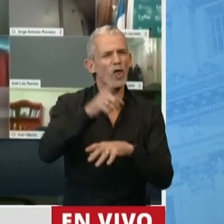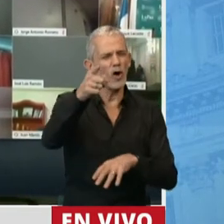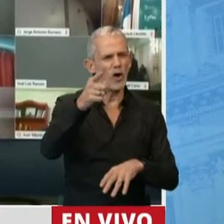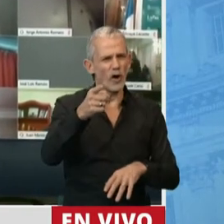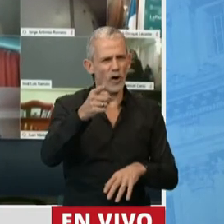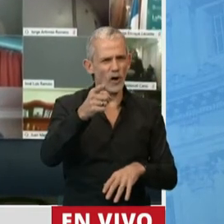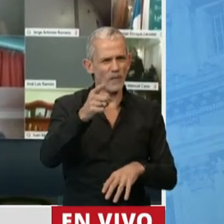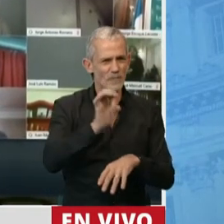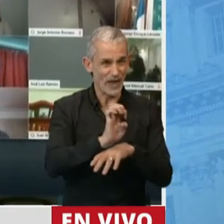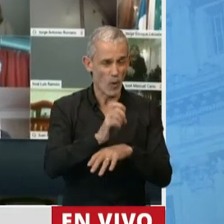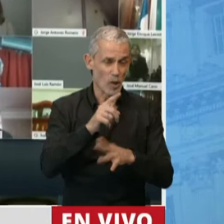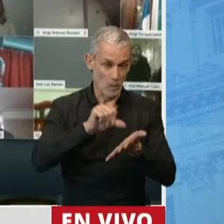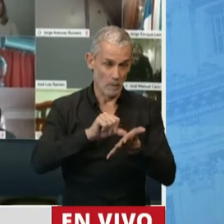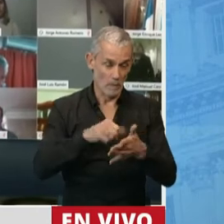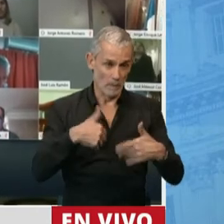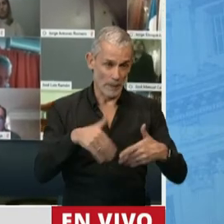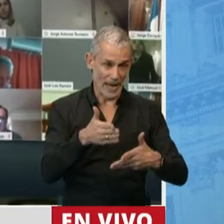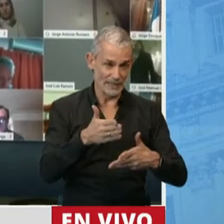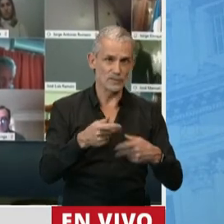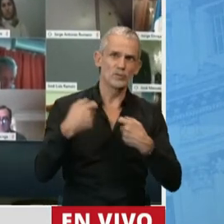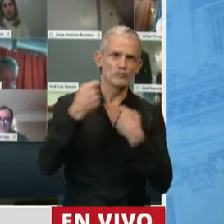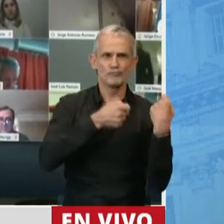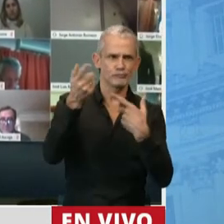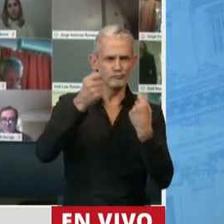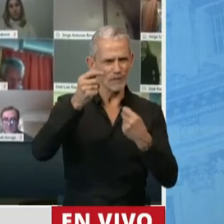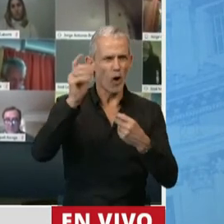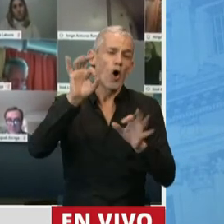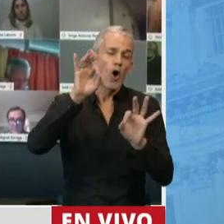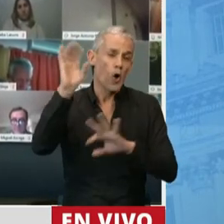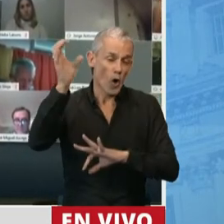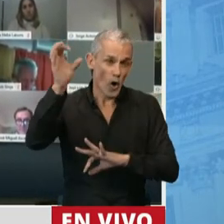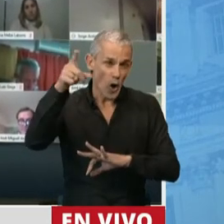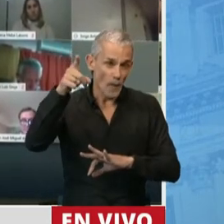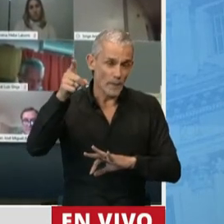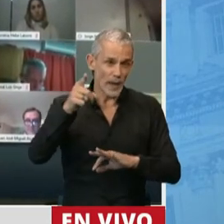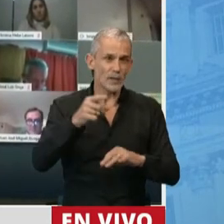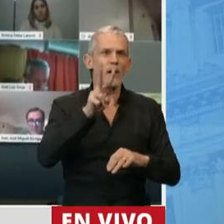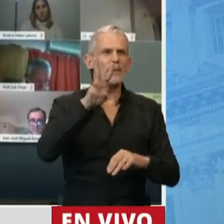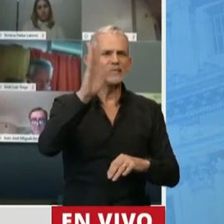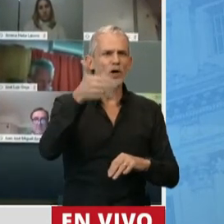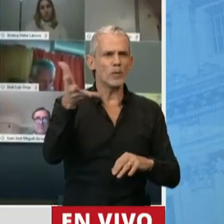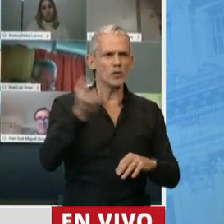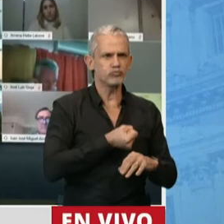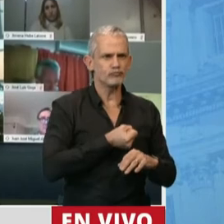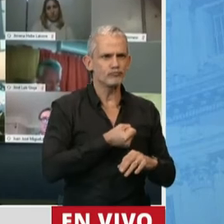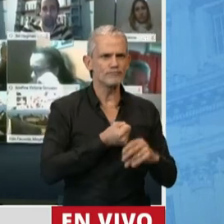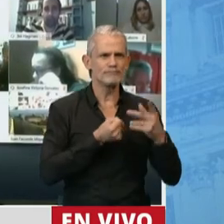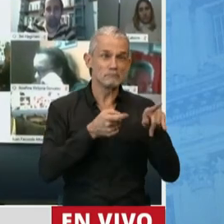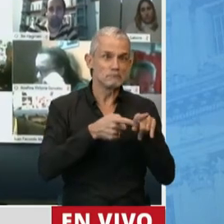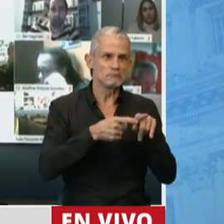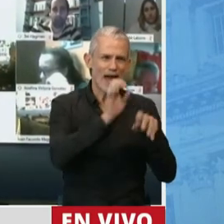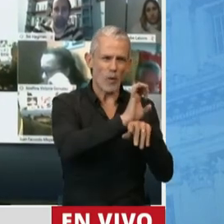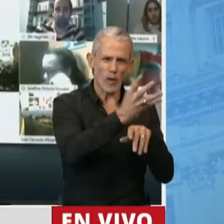por ejemplo, ¿no?, un país en el cual se exporta, o Colombia, que retienen el 25% Ecuador, el